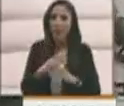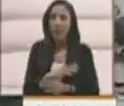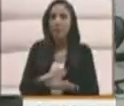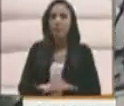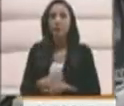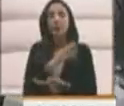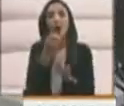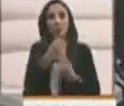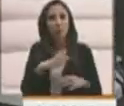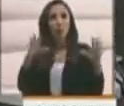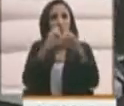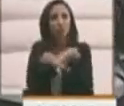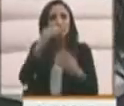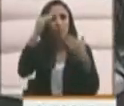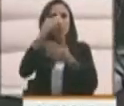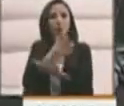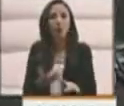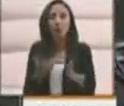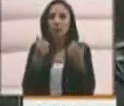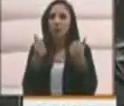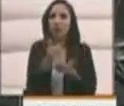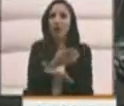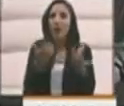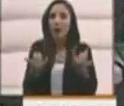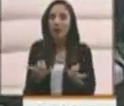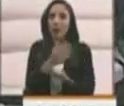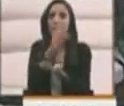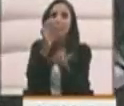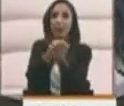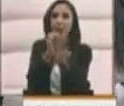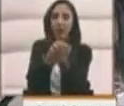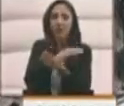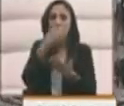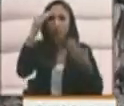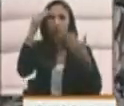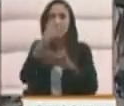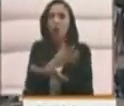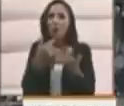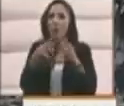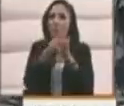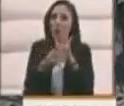Buenas noches, Pirela, saludos y bendiciones de la isla de Margarita, nos dicen por aquí.